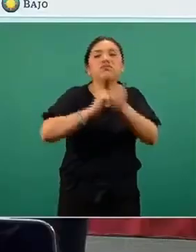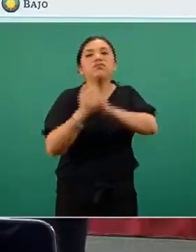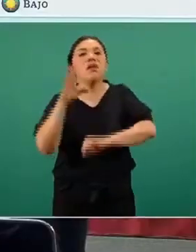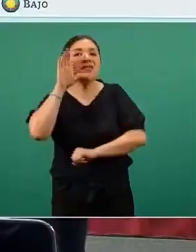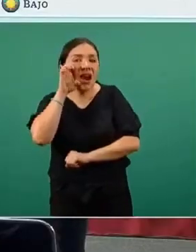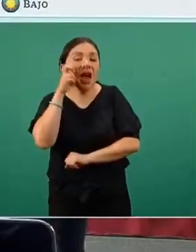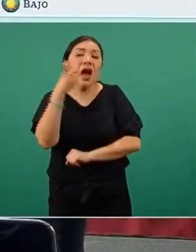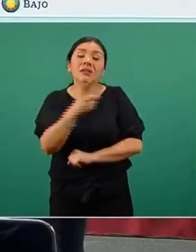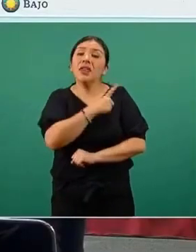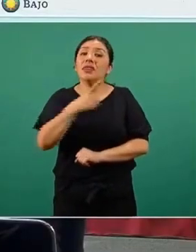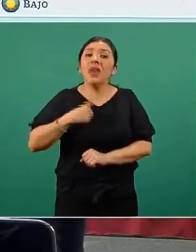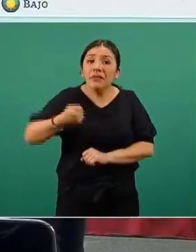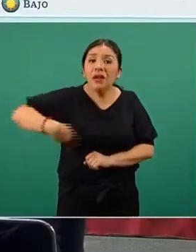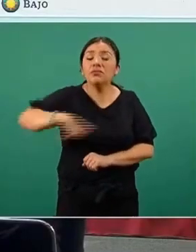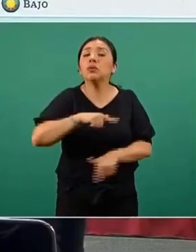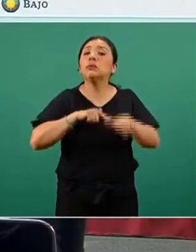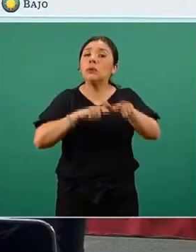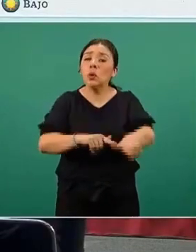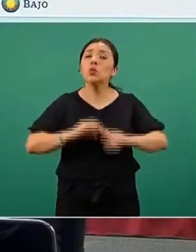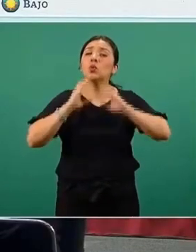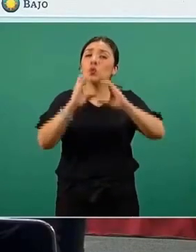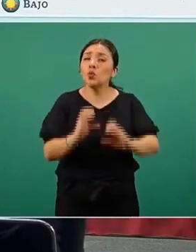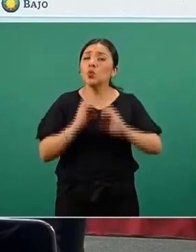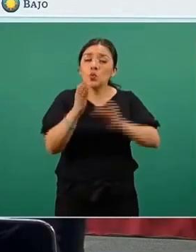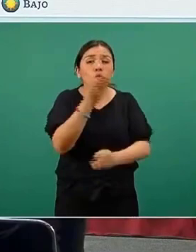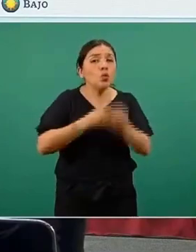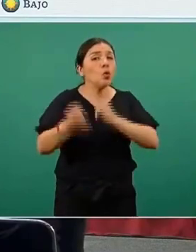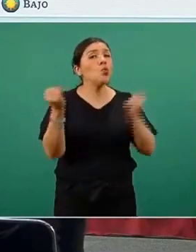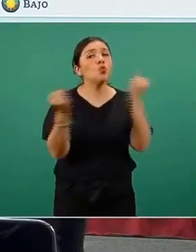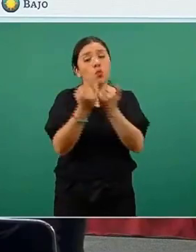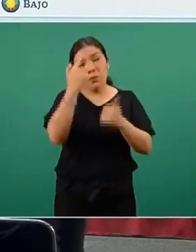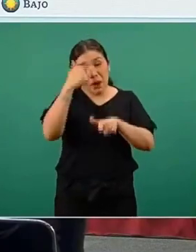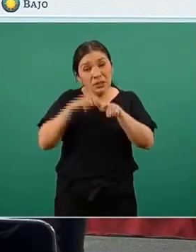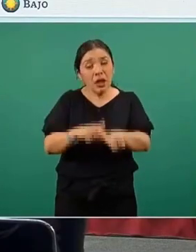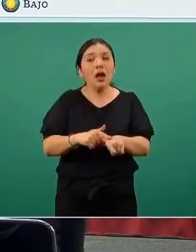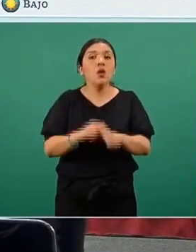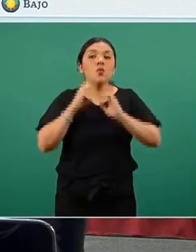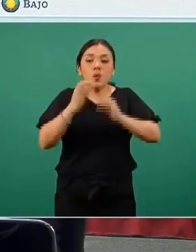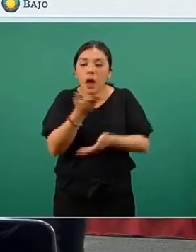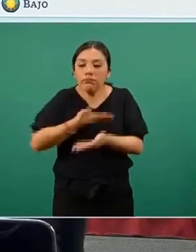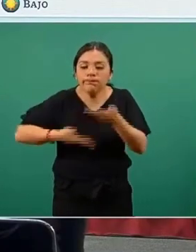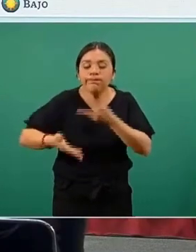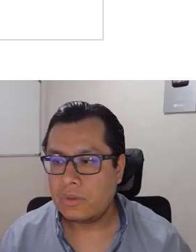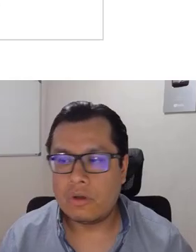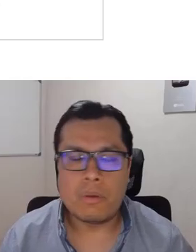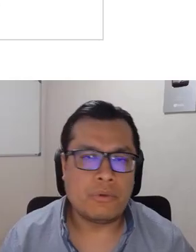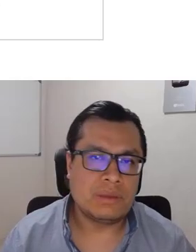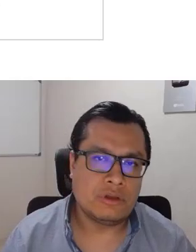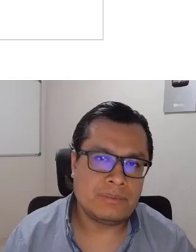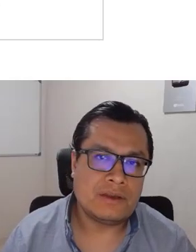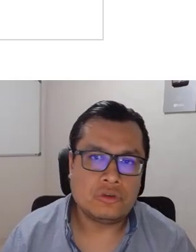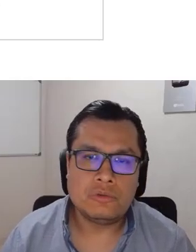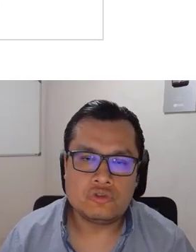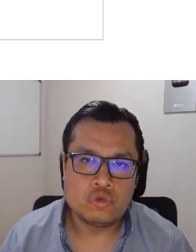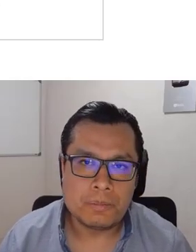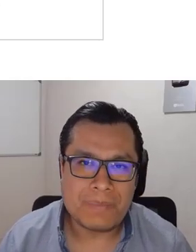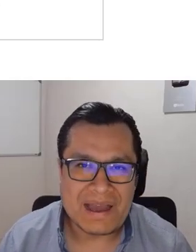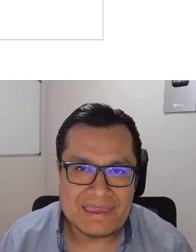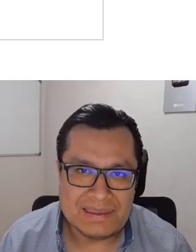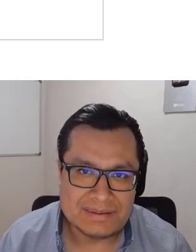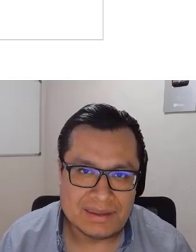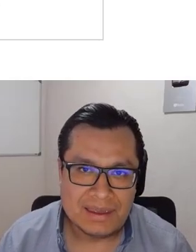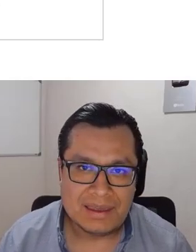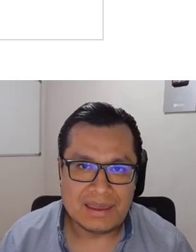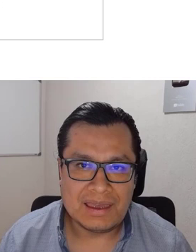que las medidas las debemos de aplicar todas y todos para seguir cuidando nos entre nosotros y nosotros como podemos ver somos un